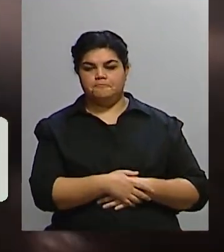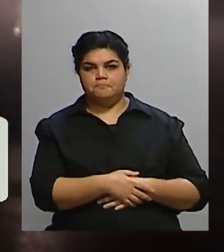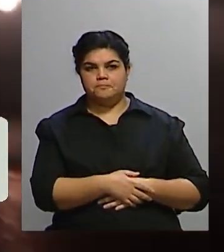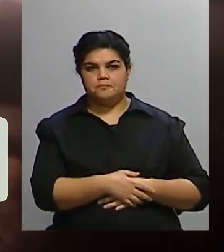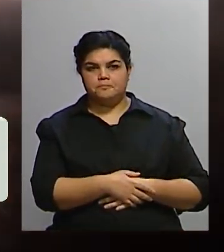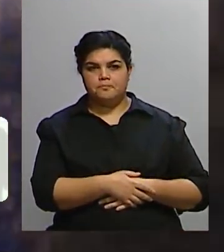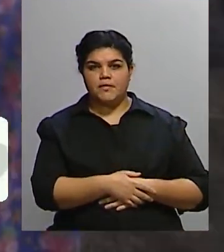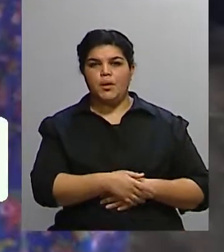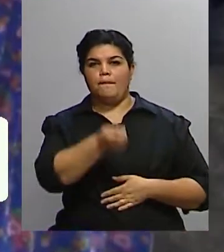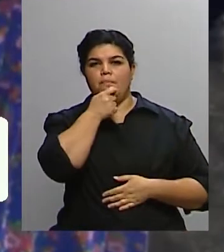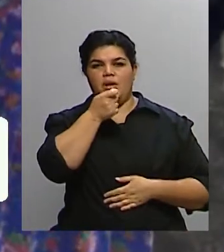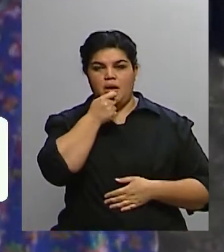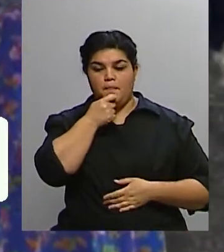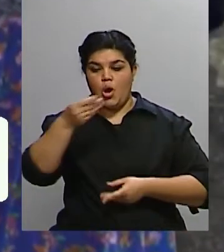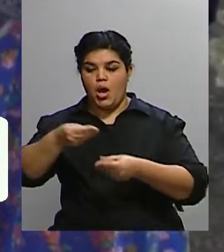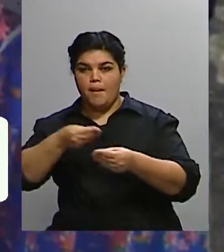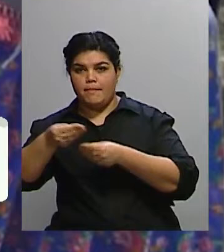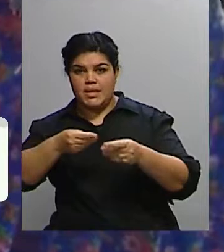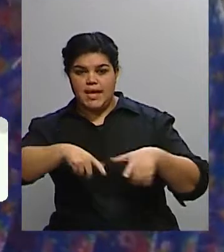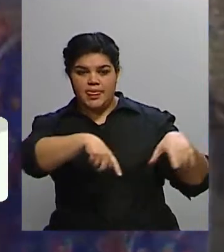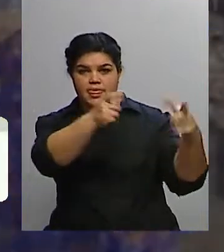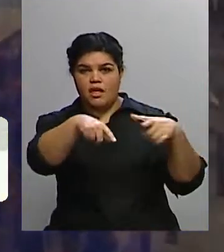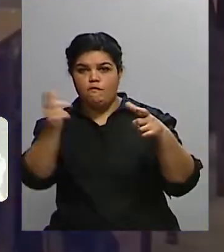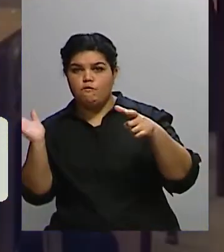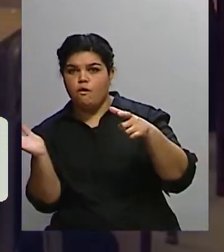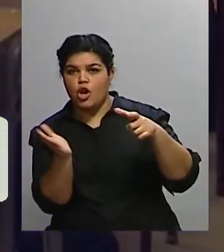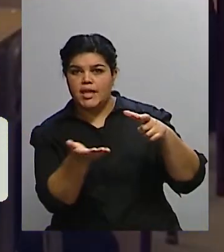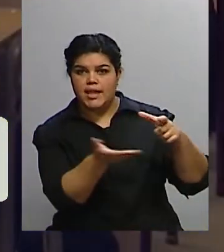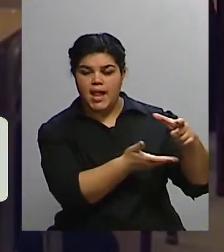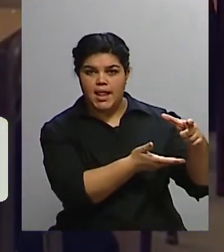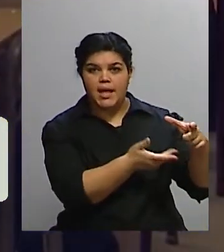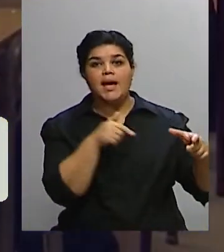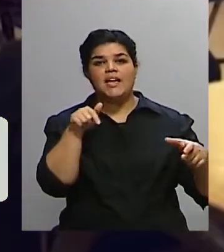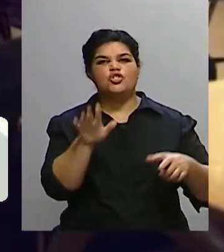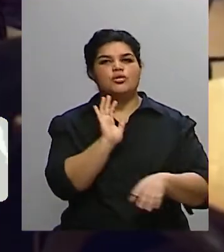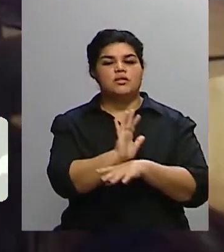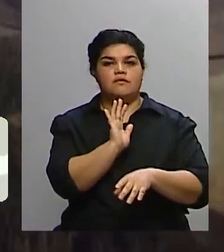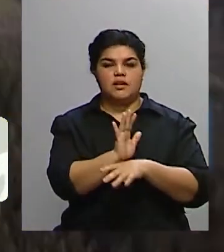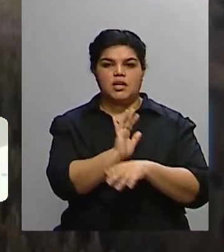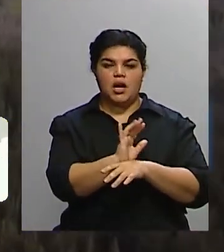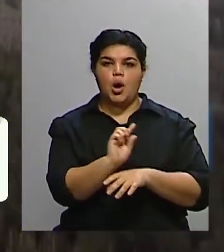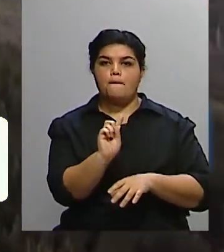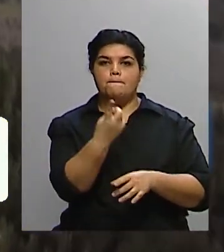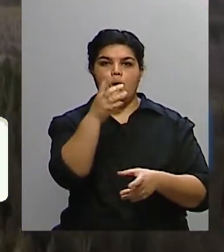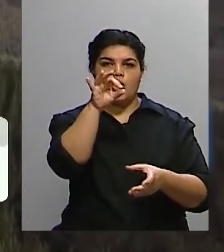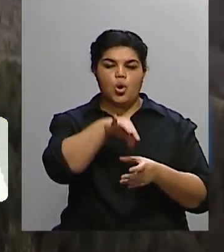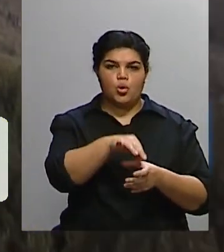empresas forestales, por ejemplo, realizan monocultivos forestales de pino eucalipto, que son